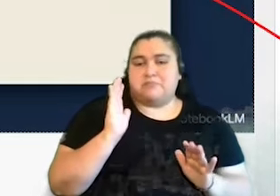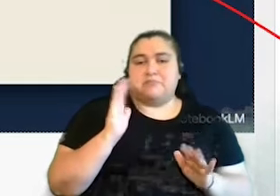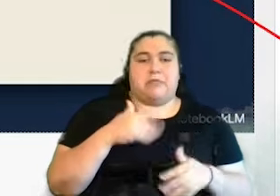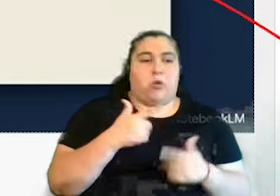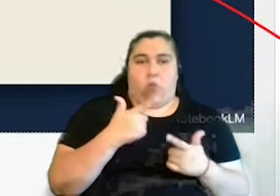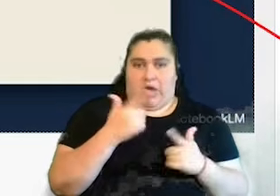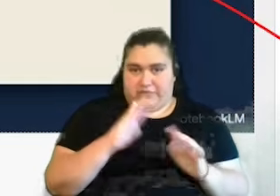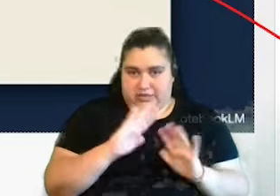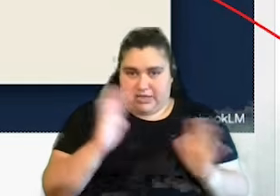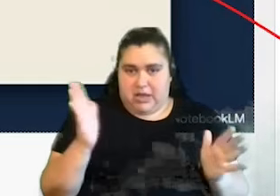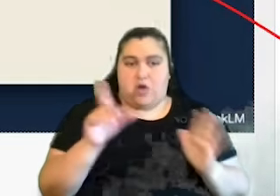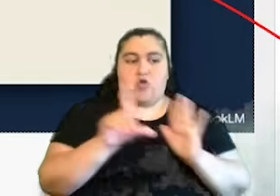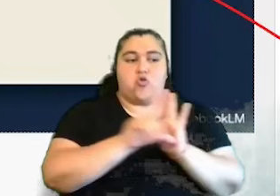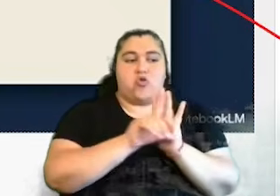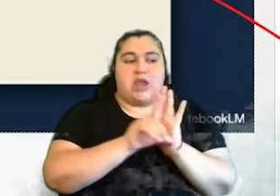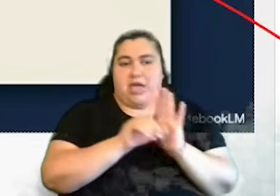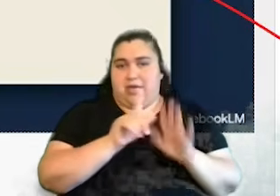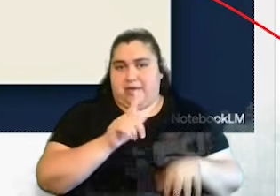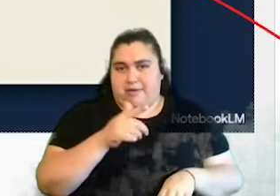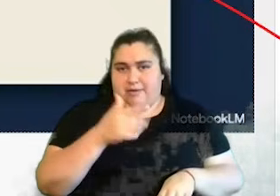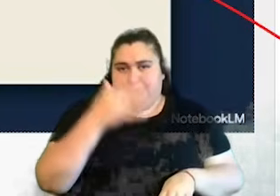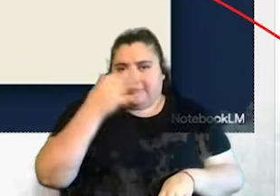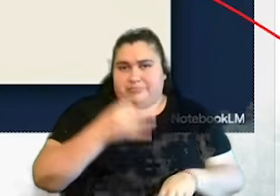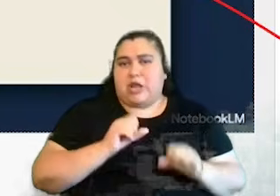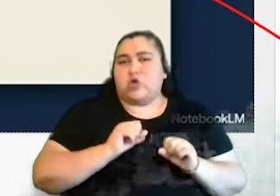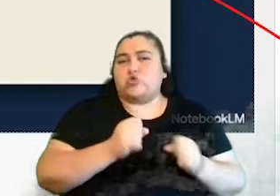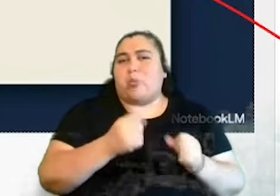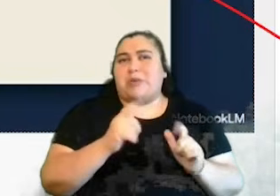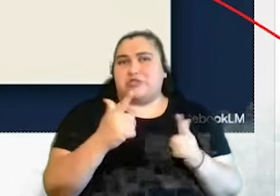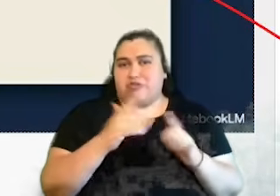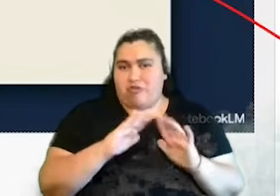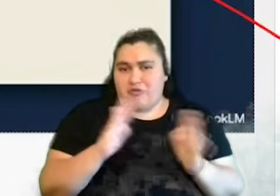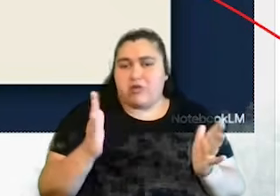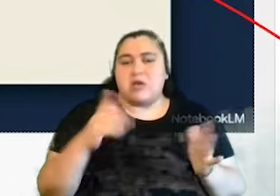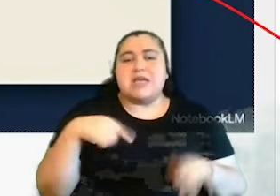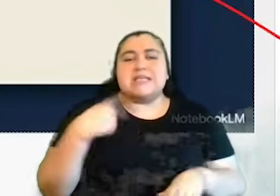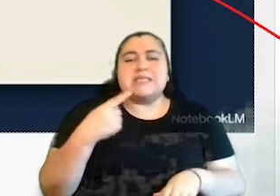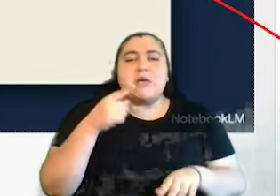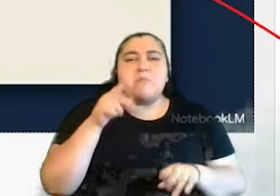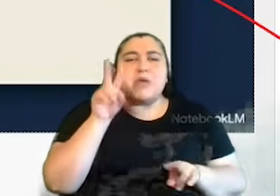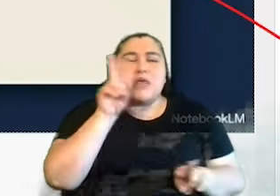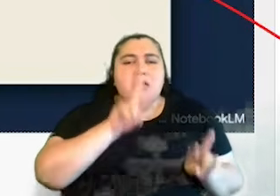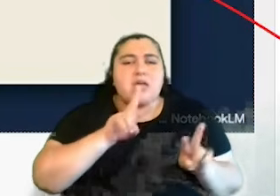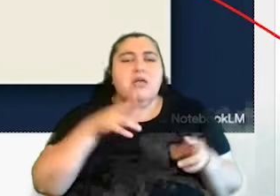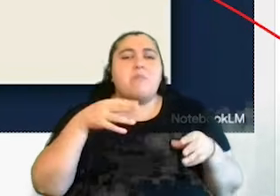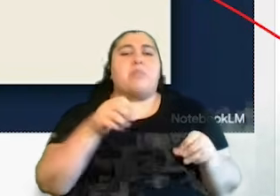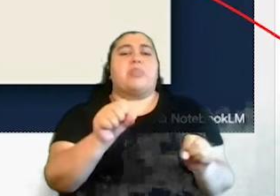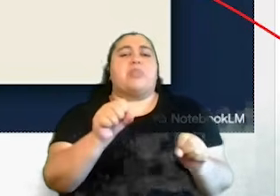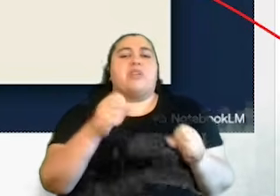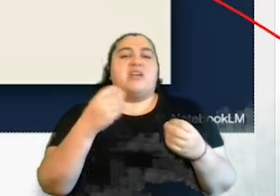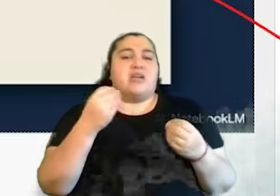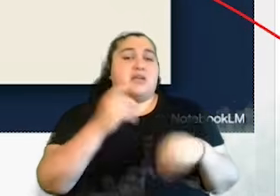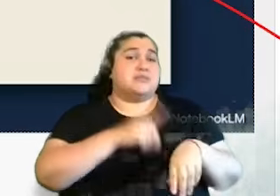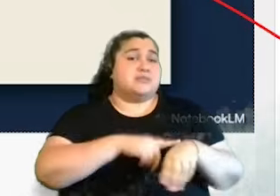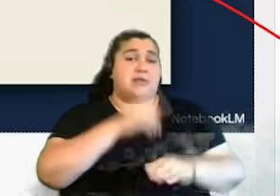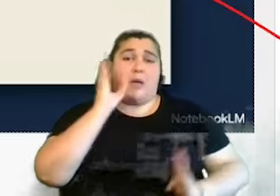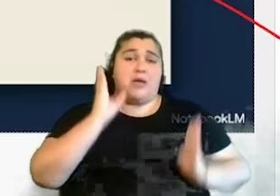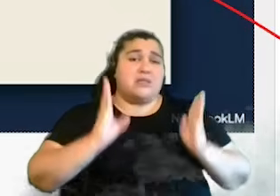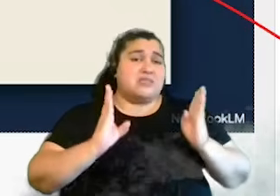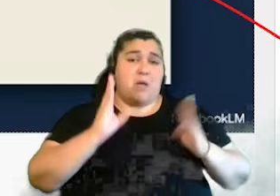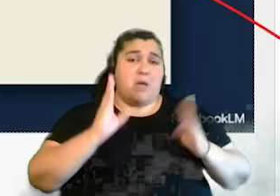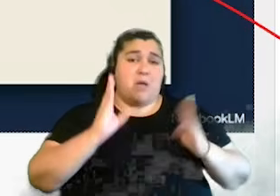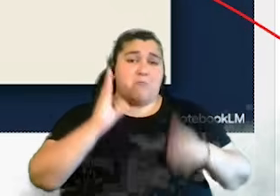oportunamente las leyes de suspensión, siempre se encontraba uno con que la prescripción penal era mayor a